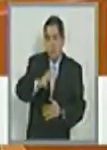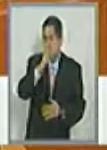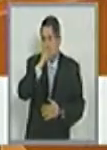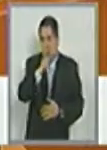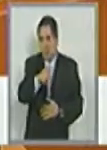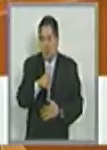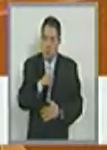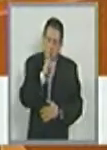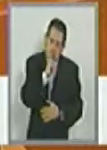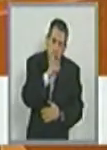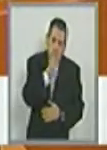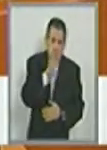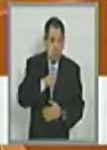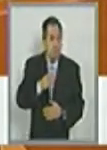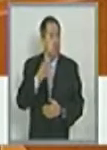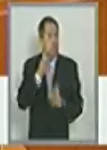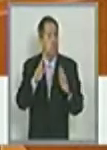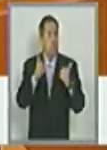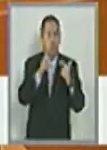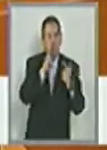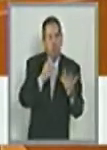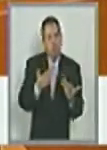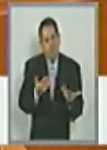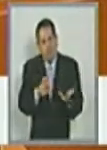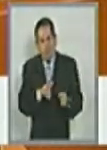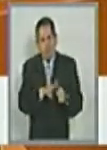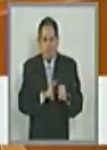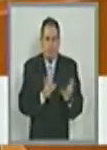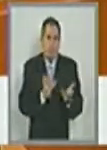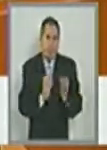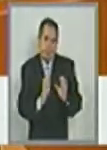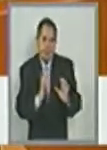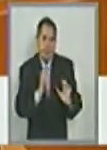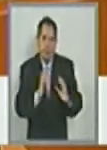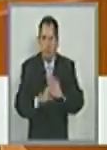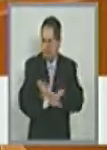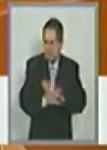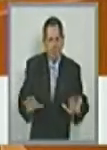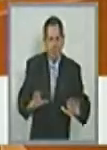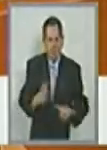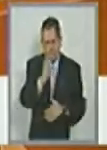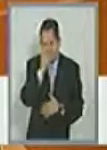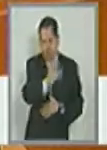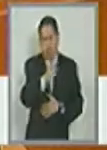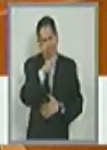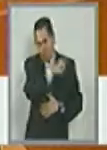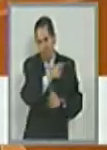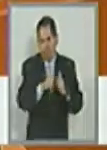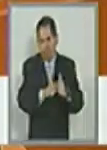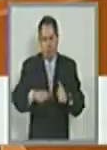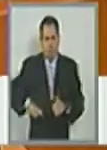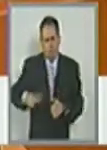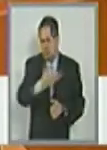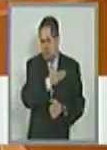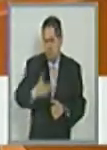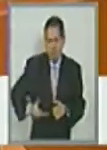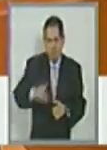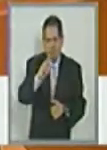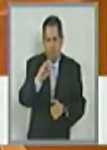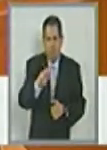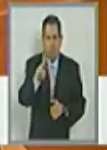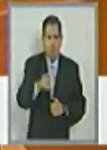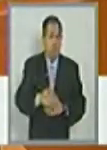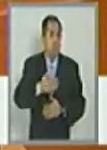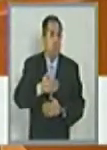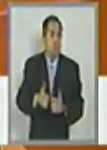una política exterior de contención como hoy se vive con el gobierno del presidente Trump. En